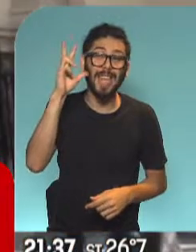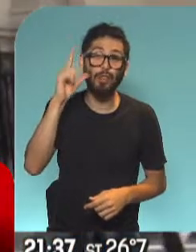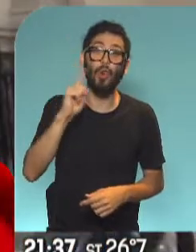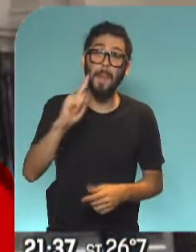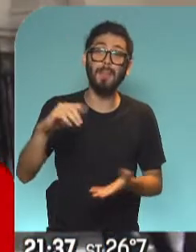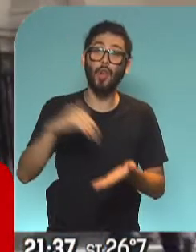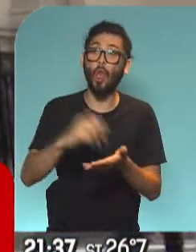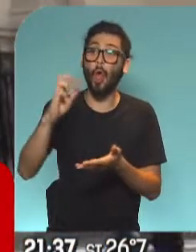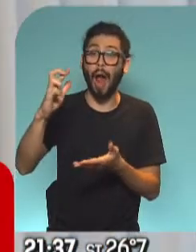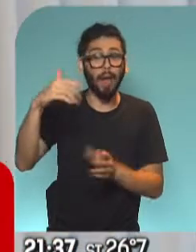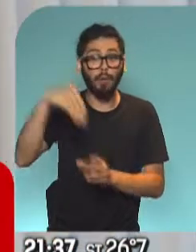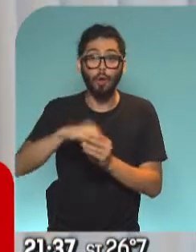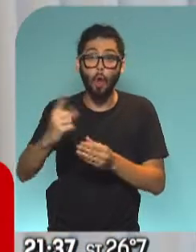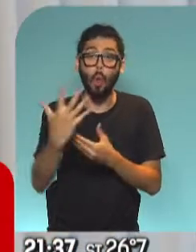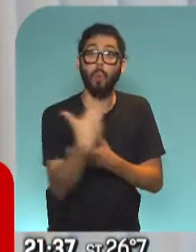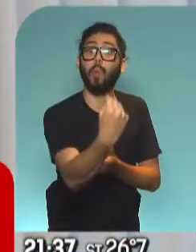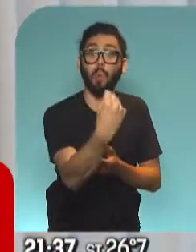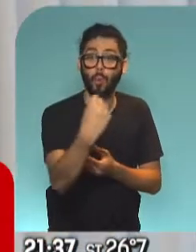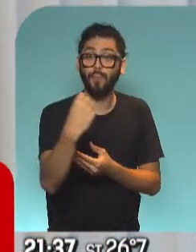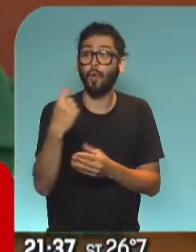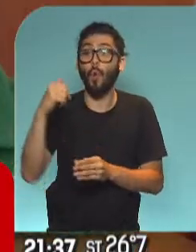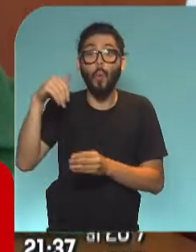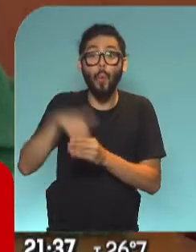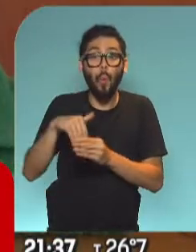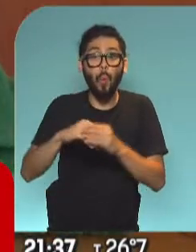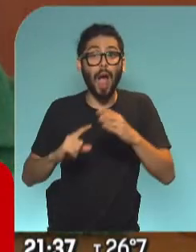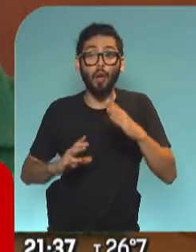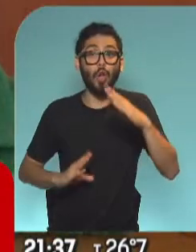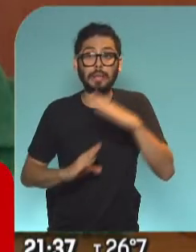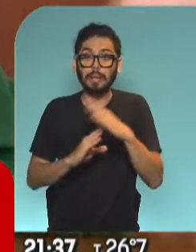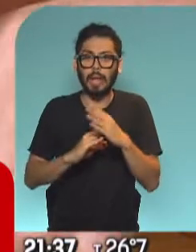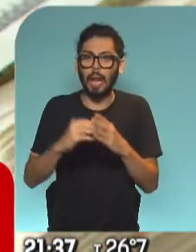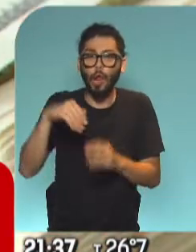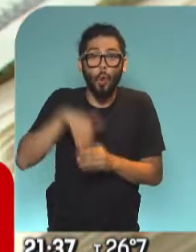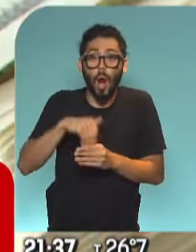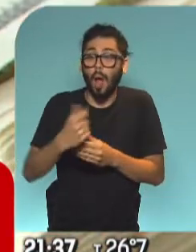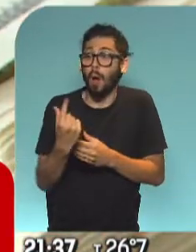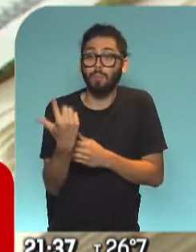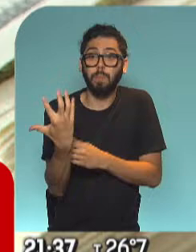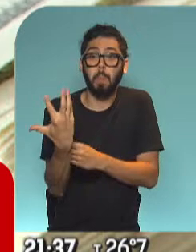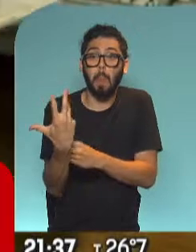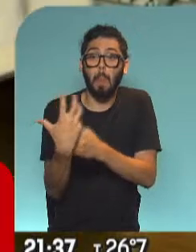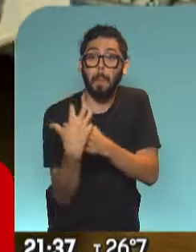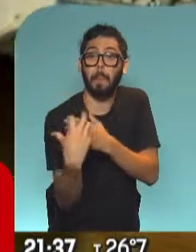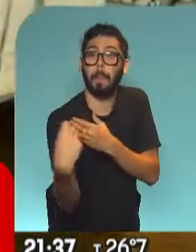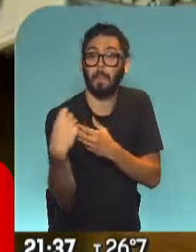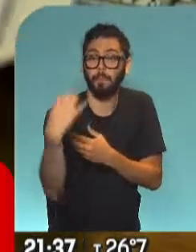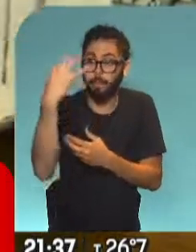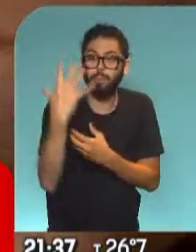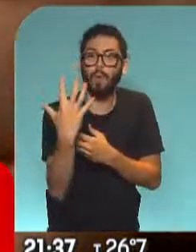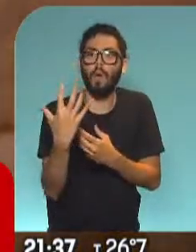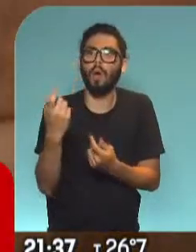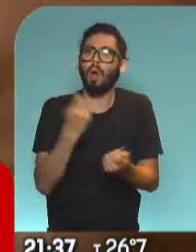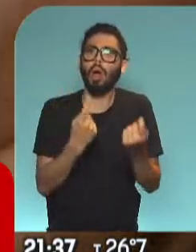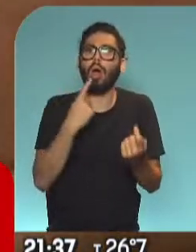dólares y en el Banco Central las reservas se quemaban financiando principalmente la salida de fondos